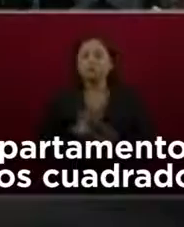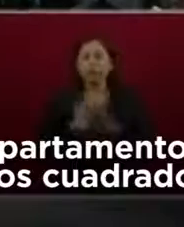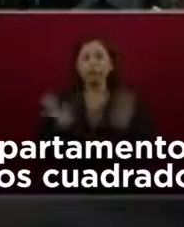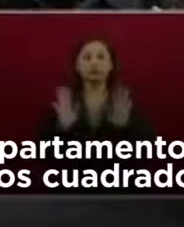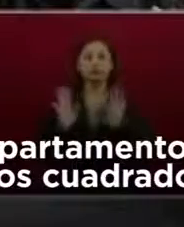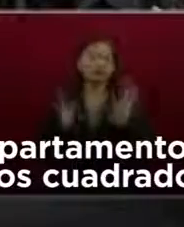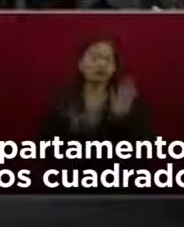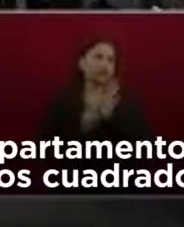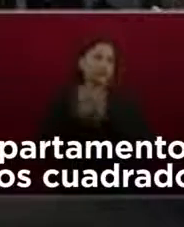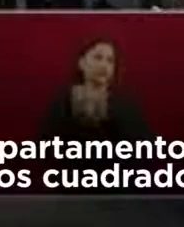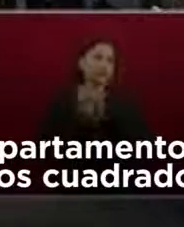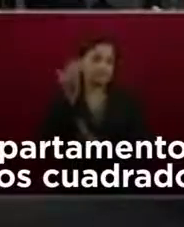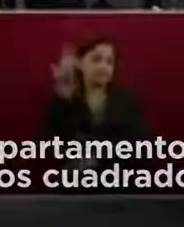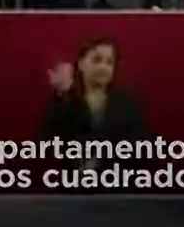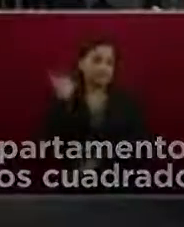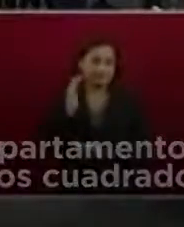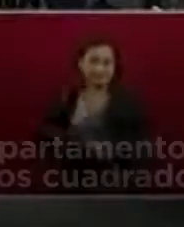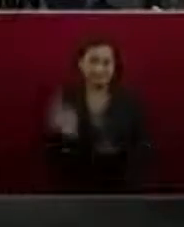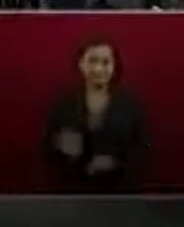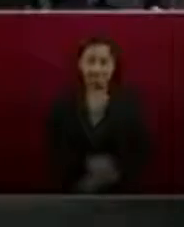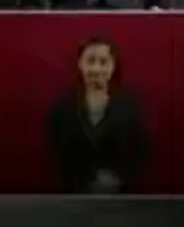construido.